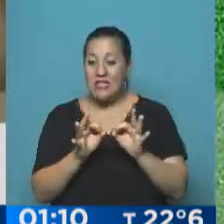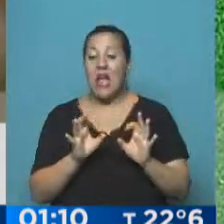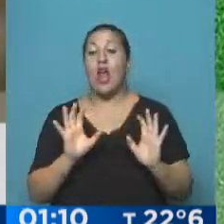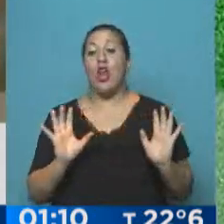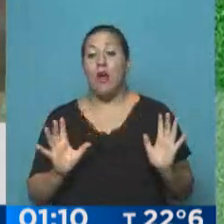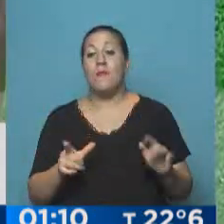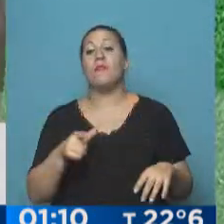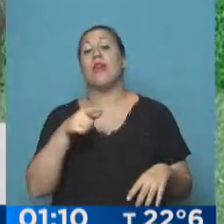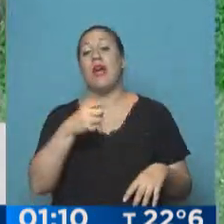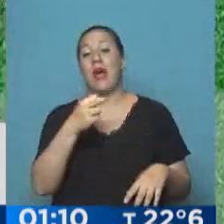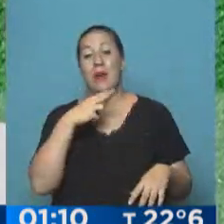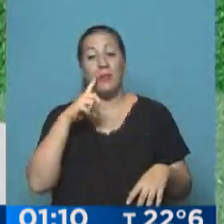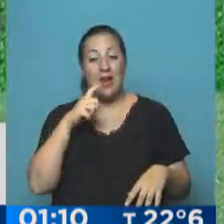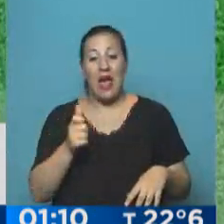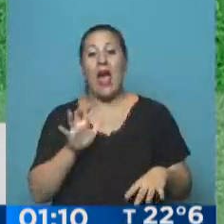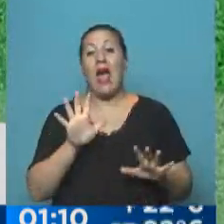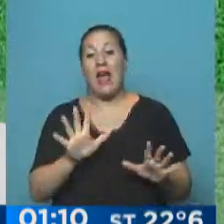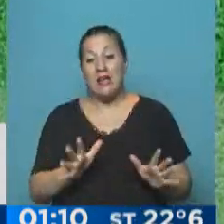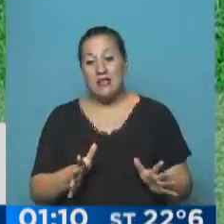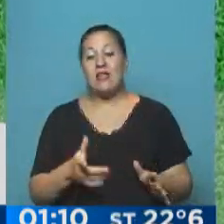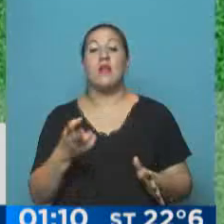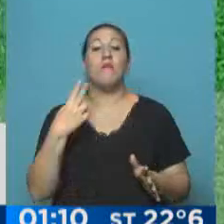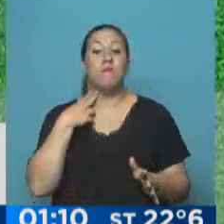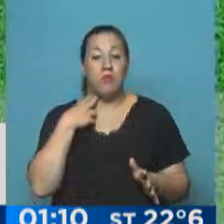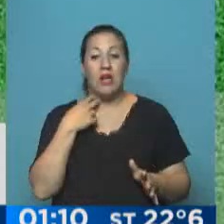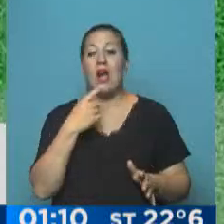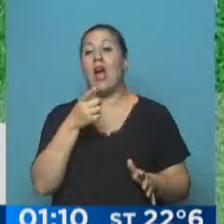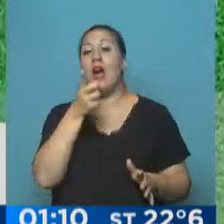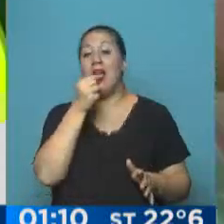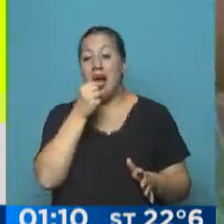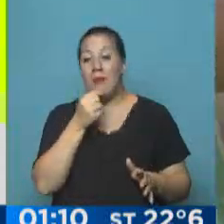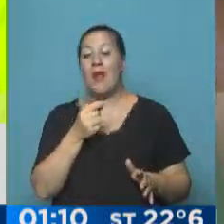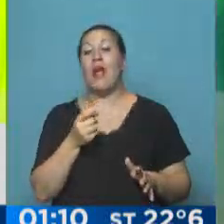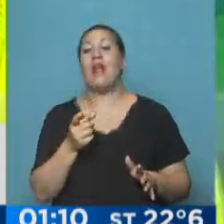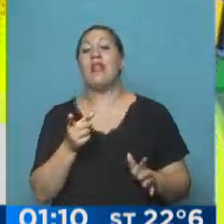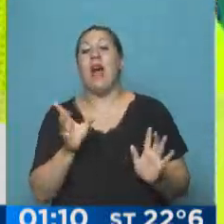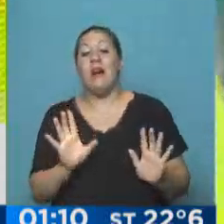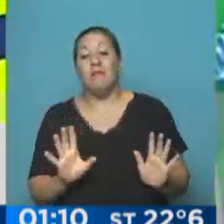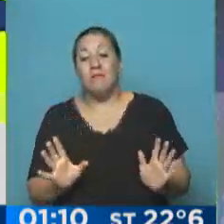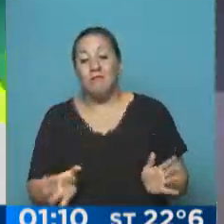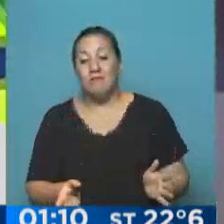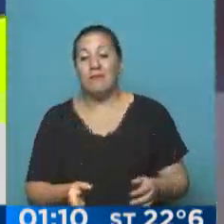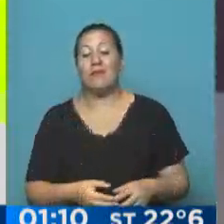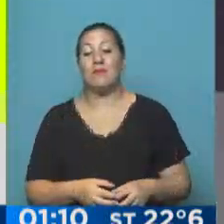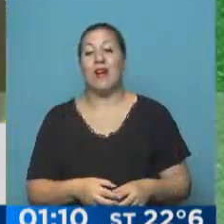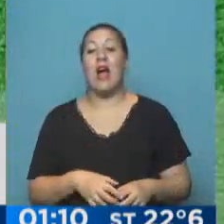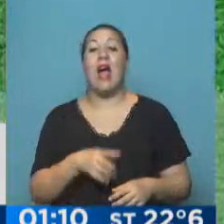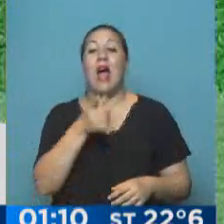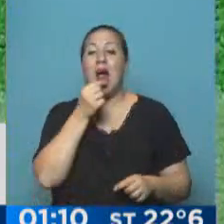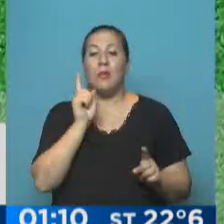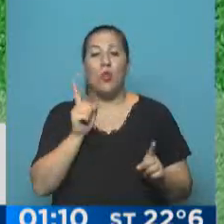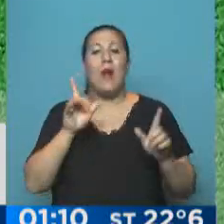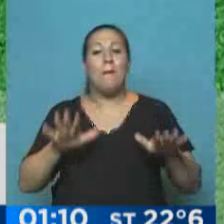suplementario y Guanchope Ávila, de esta manera, sonso, se hacía expulsar. El árbitro, si bien la pelota no estaba allí en juego ya, seguía, el árbitro paró el